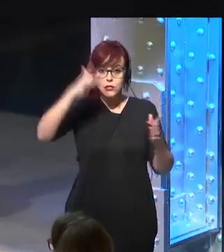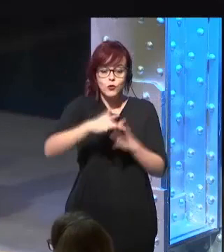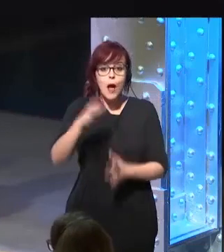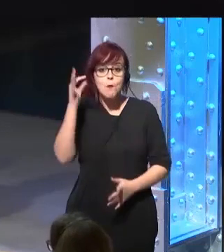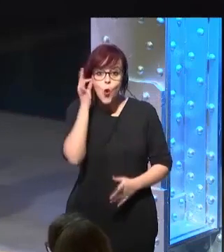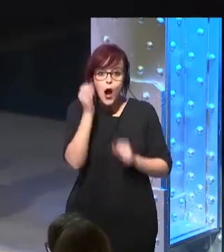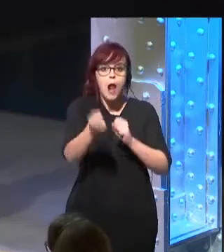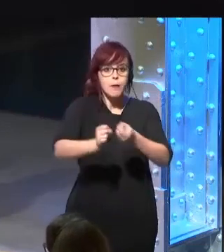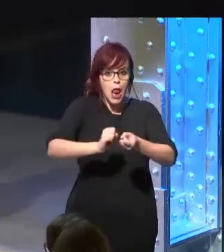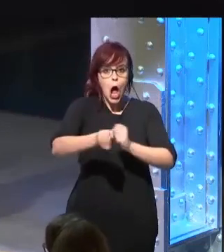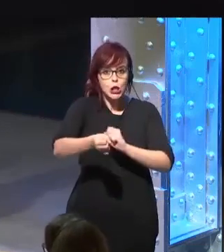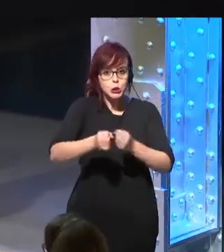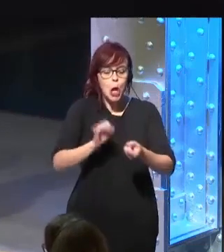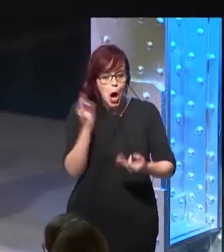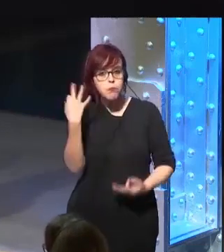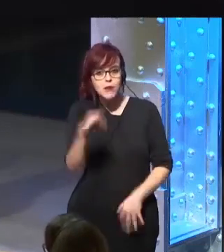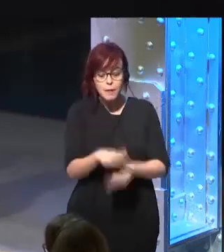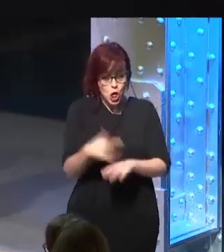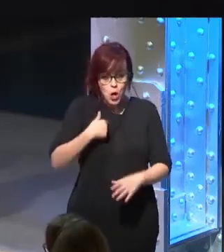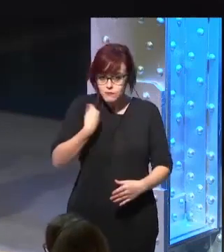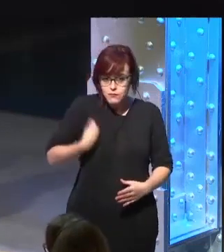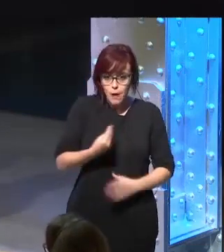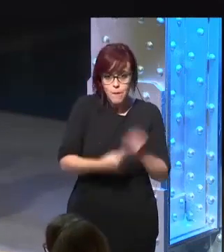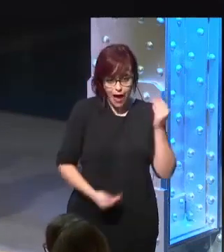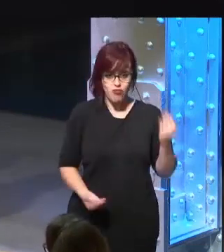mujer piloto. Pero yo misma cometí ese error.